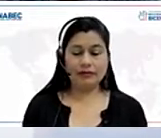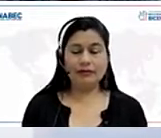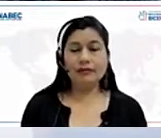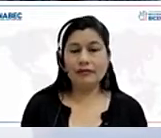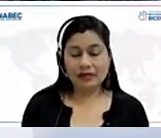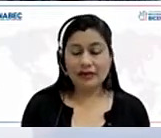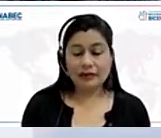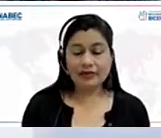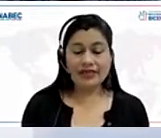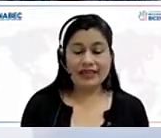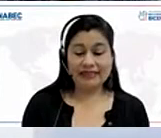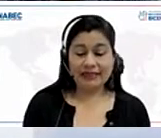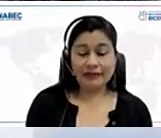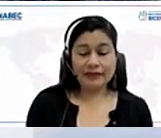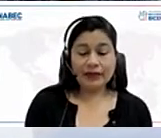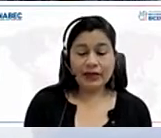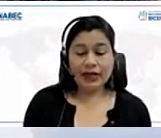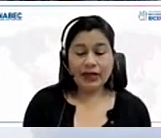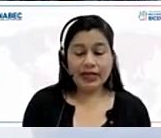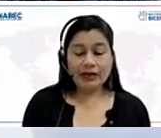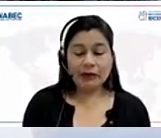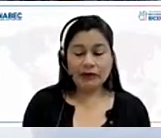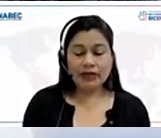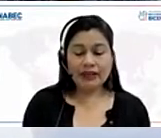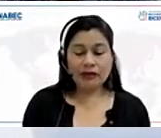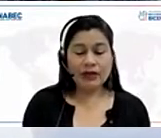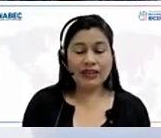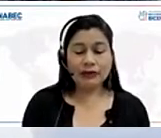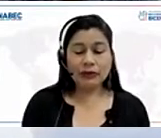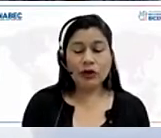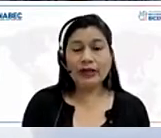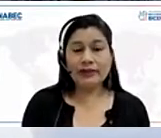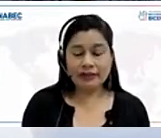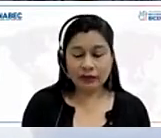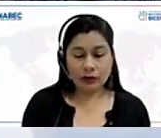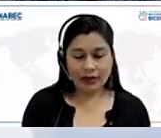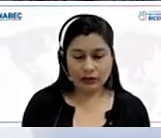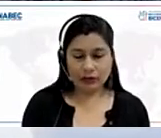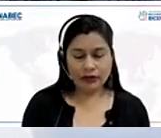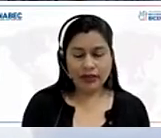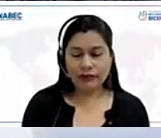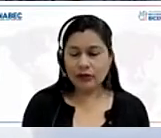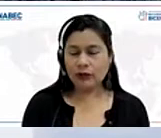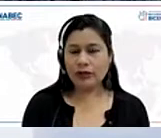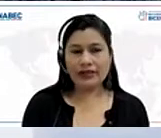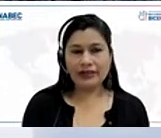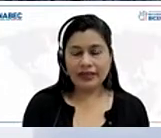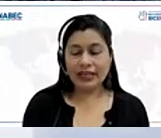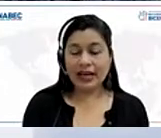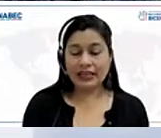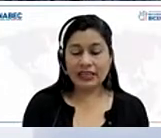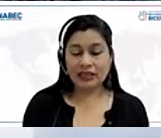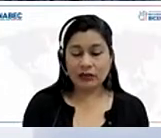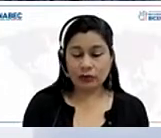¿no? Muchas gracias. En el posgrado, el estudio es de 5 años. ¿Esto incluye